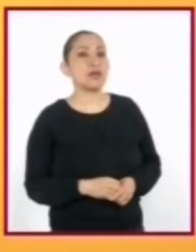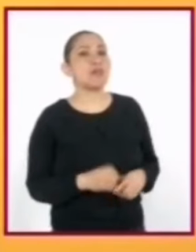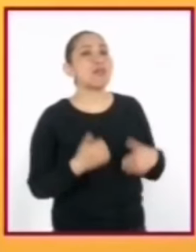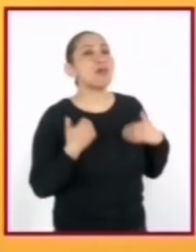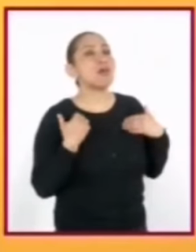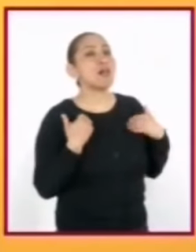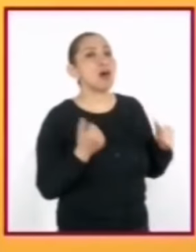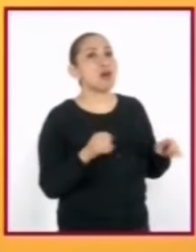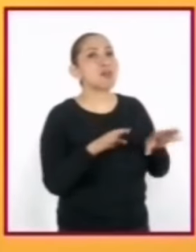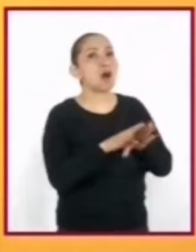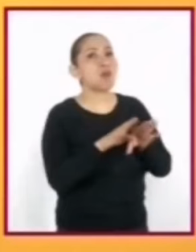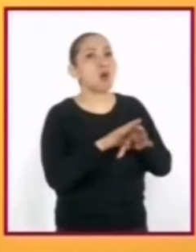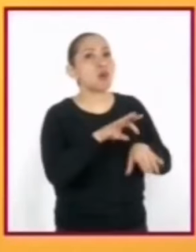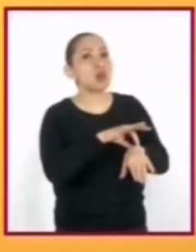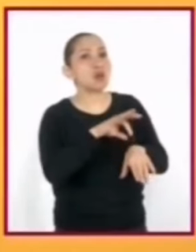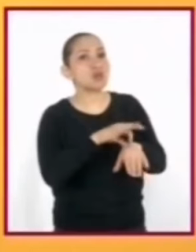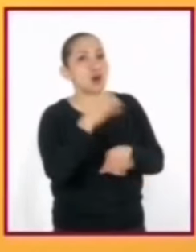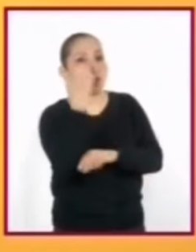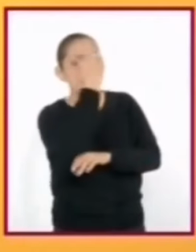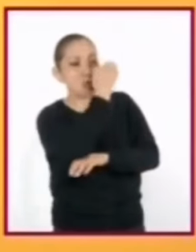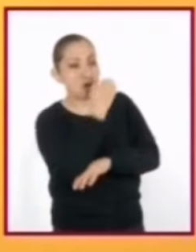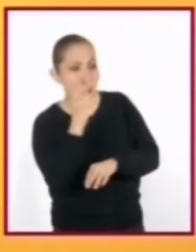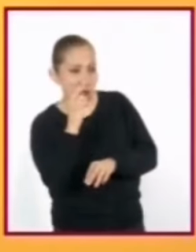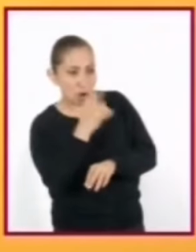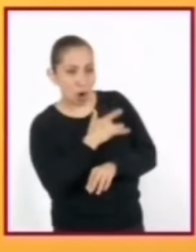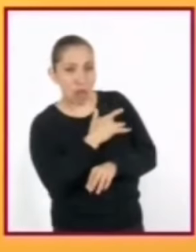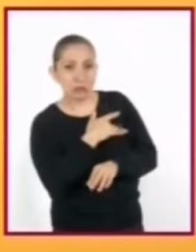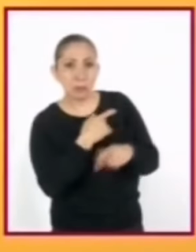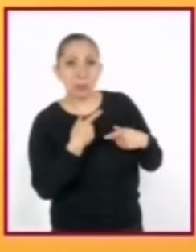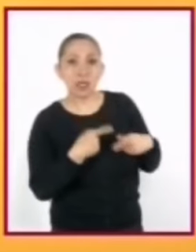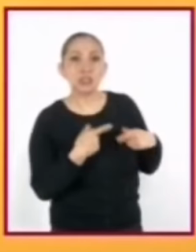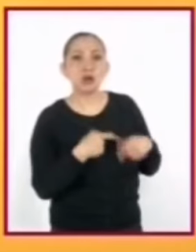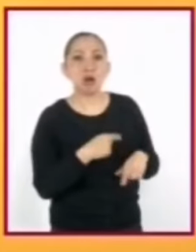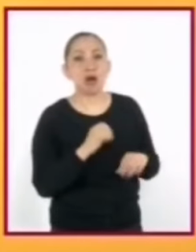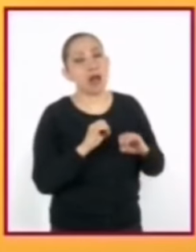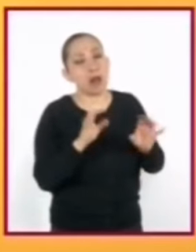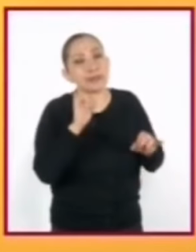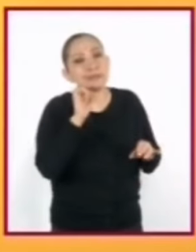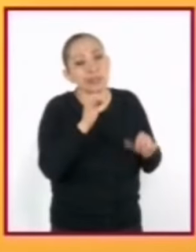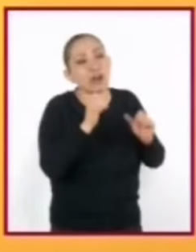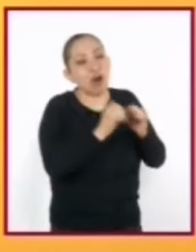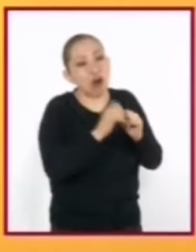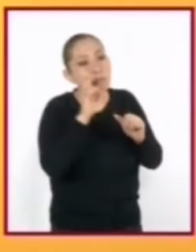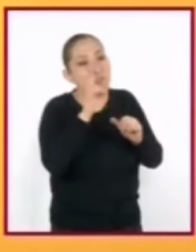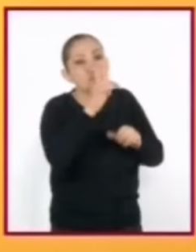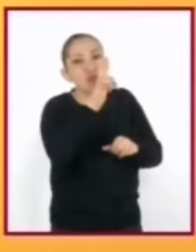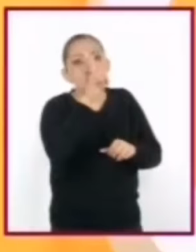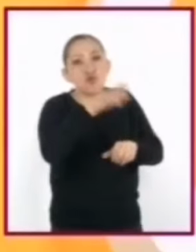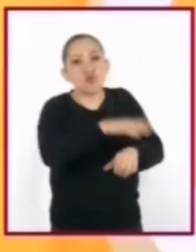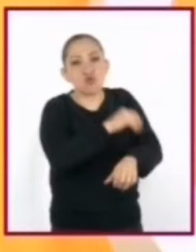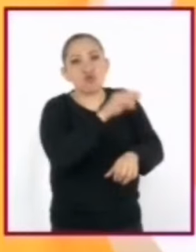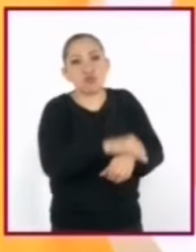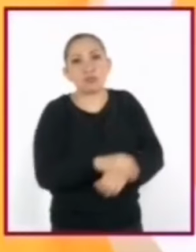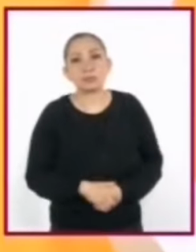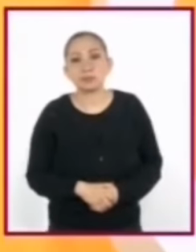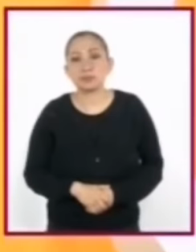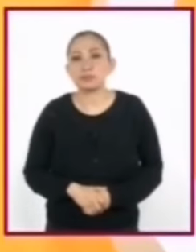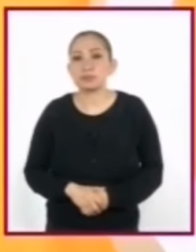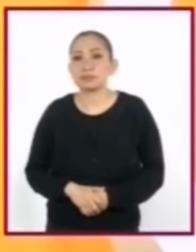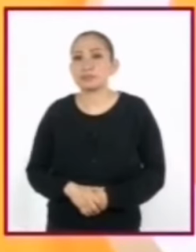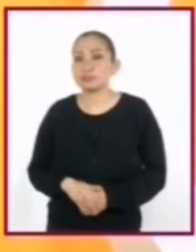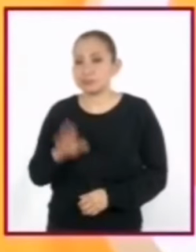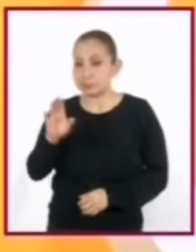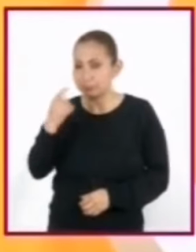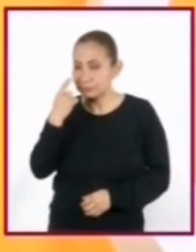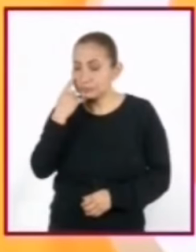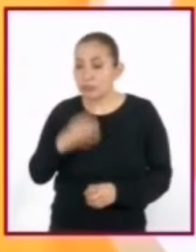Ahora entiendo cómo un médico analiza el corazón de una persona. Claro, a través de la electricidad.